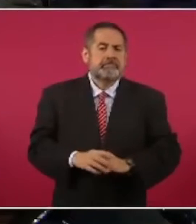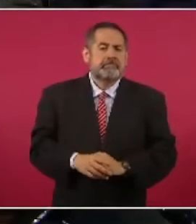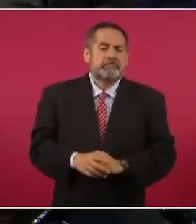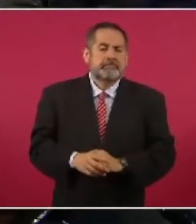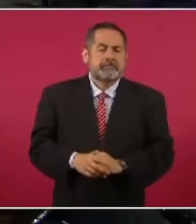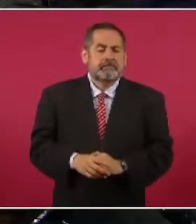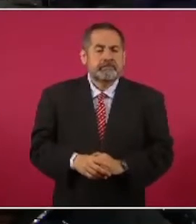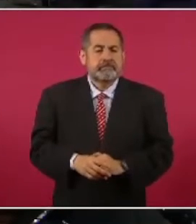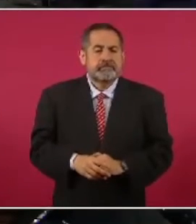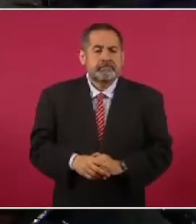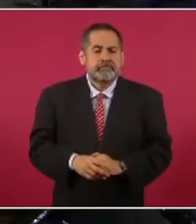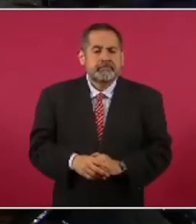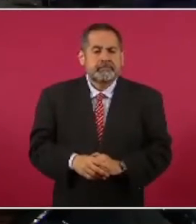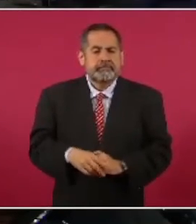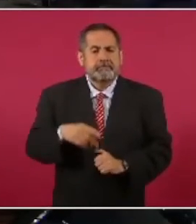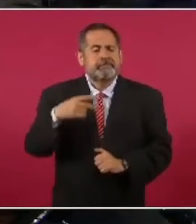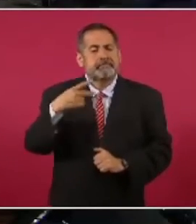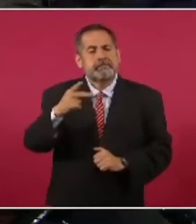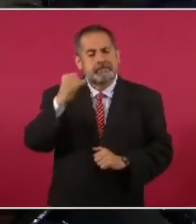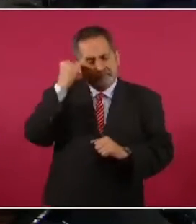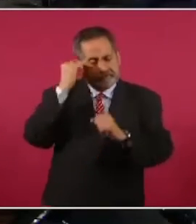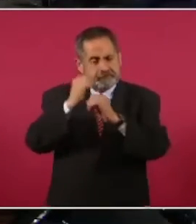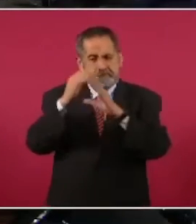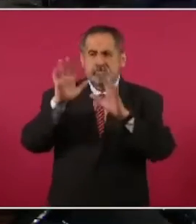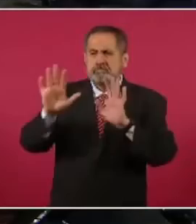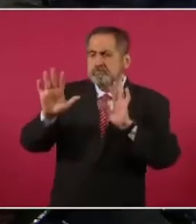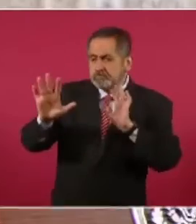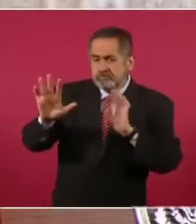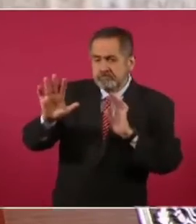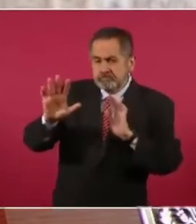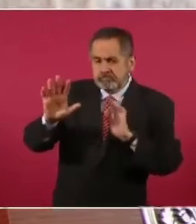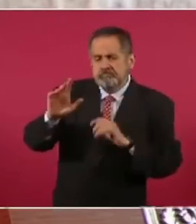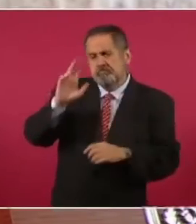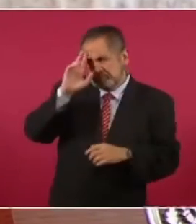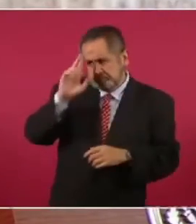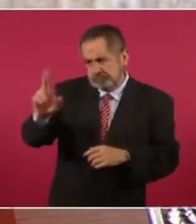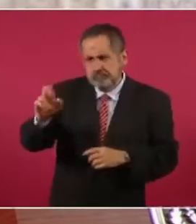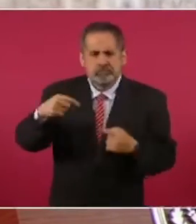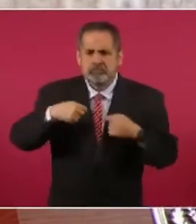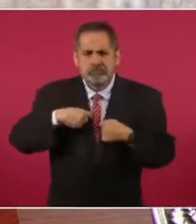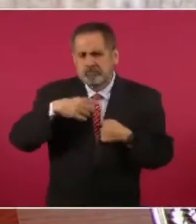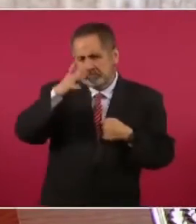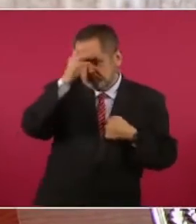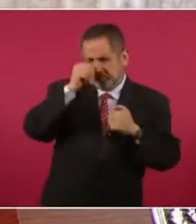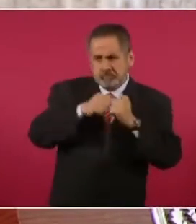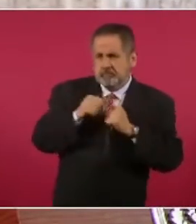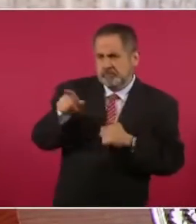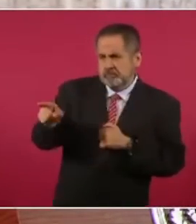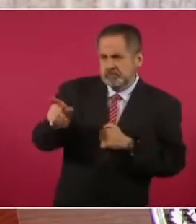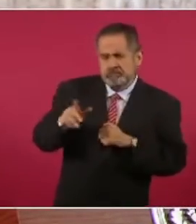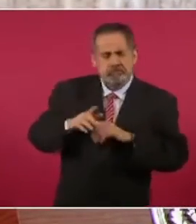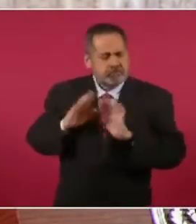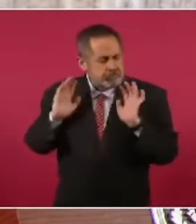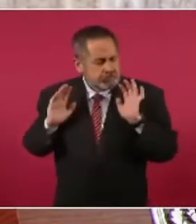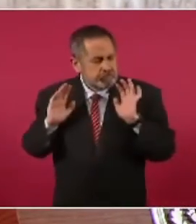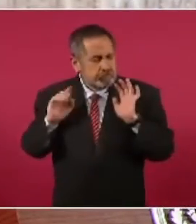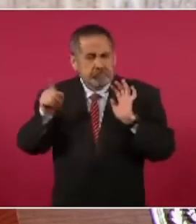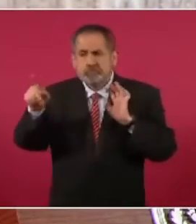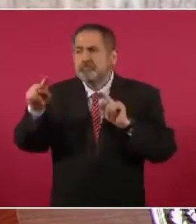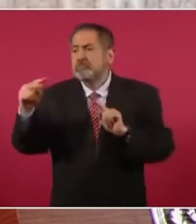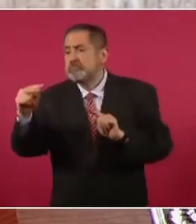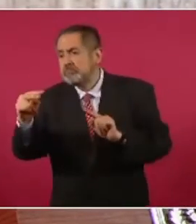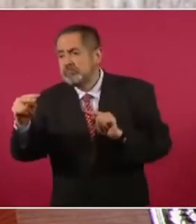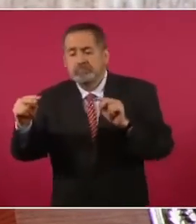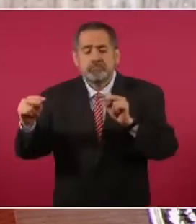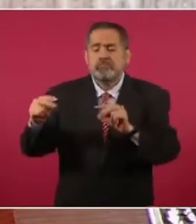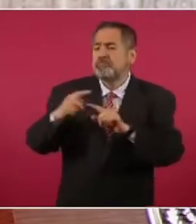Es su visión y la respetamos, aunque no estemos de acuerdo con ese punto de vista.